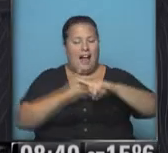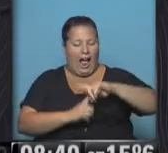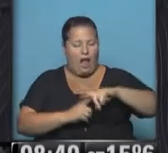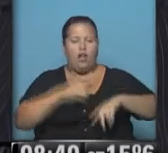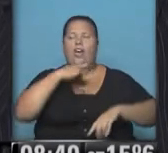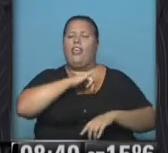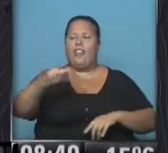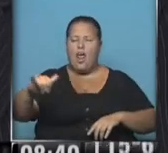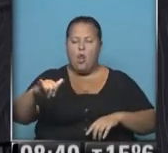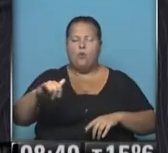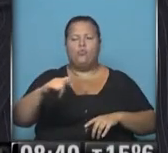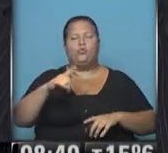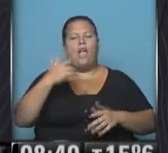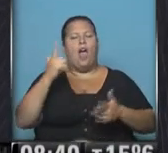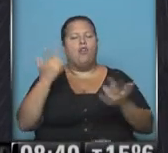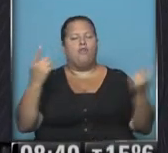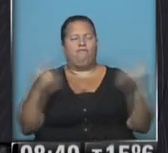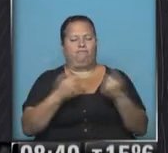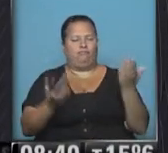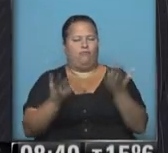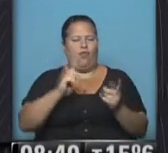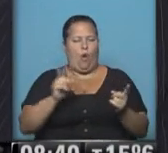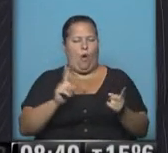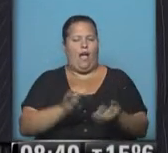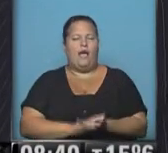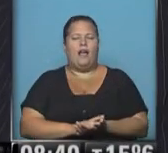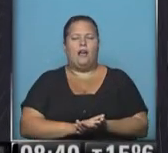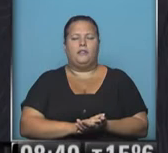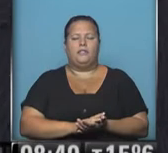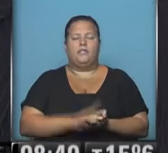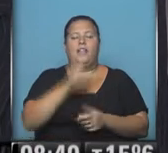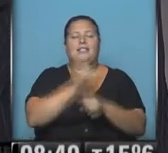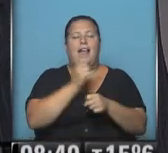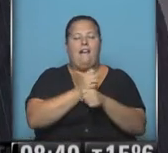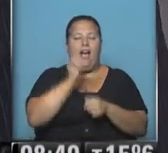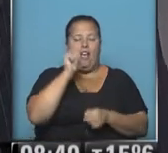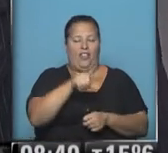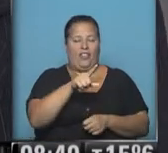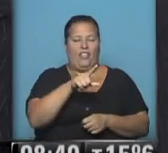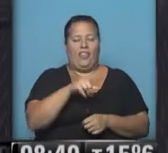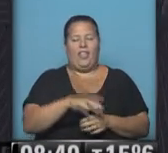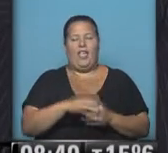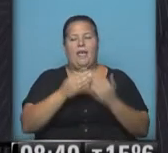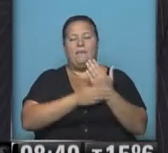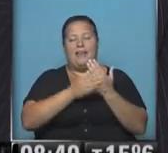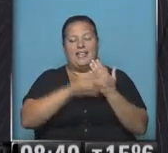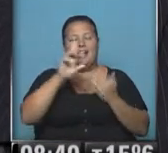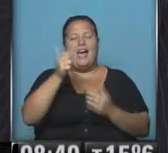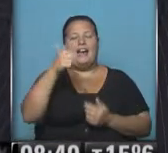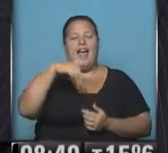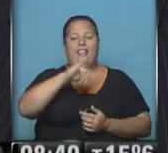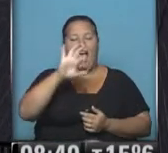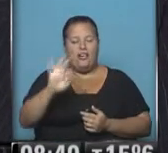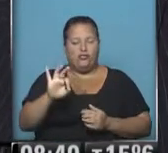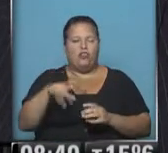denunciado una cierta incompatibilidad entre la función que cumple el ministro del interior florencio randazzo hizo